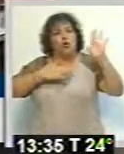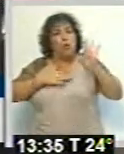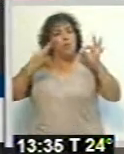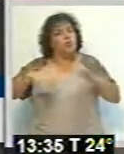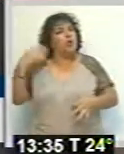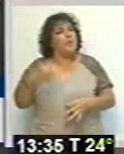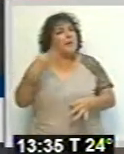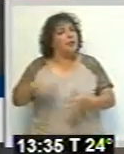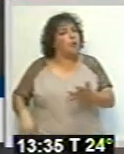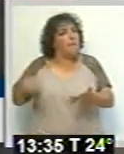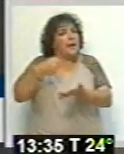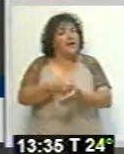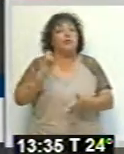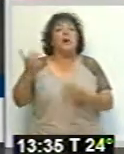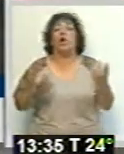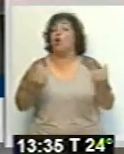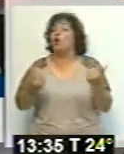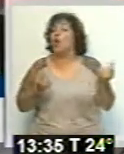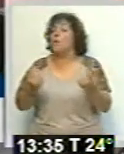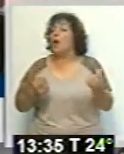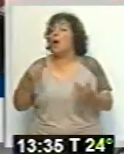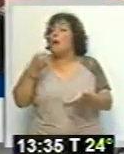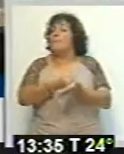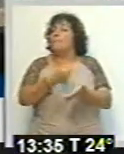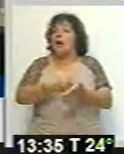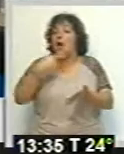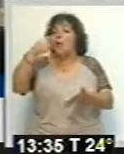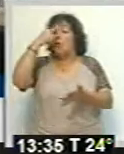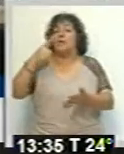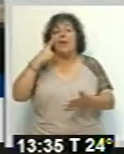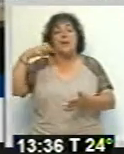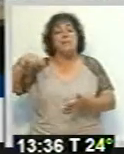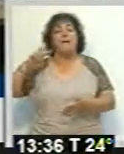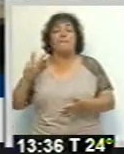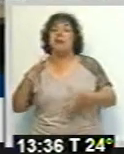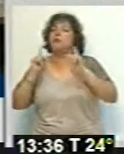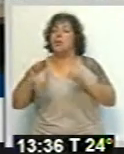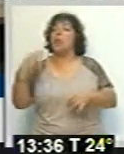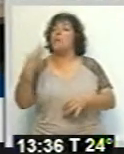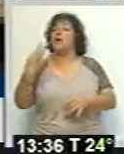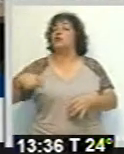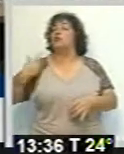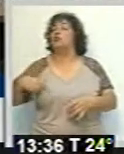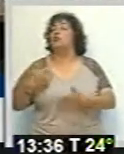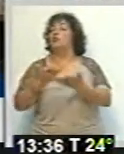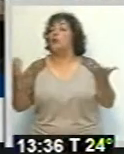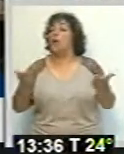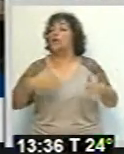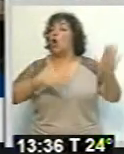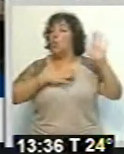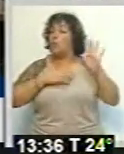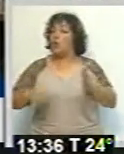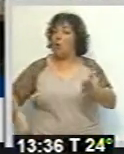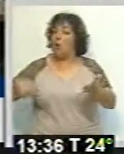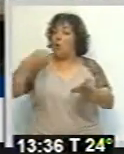obligación, no solamente económica y financiera, de pagar la cuota del IPB, sino también con su obligación social de cumplir con el pago de las cuotas